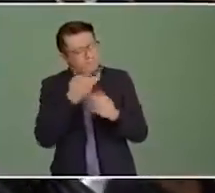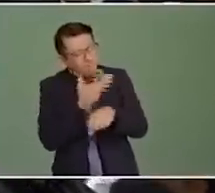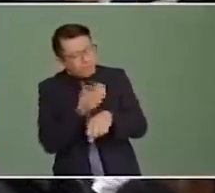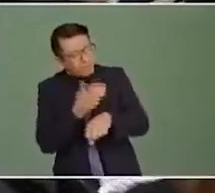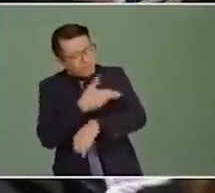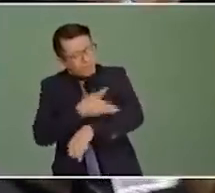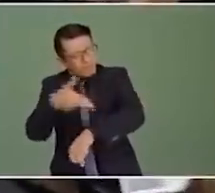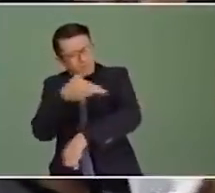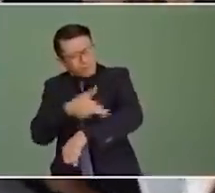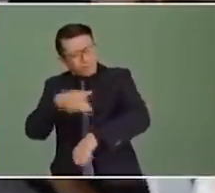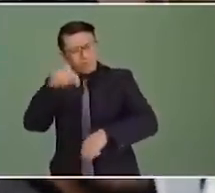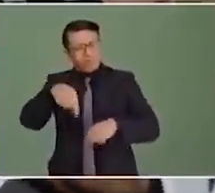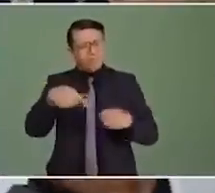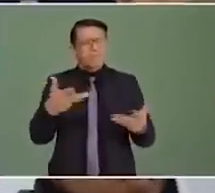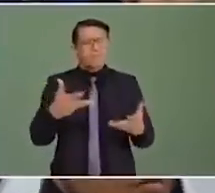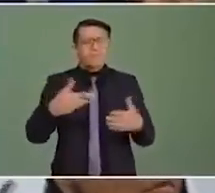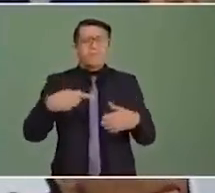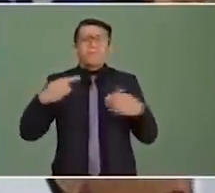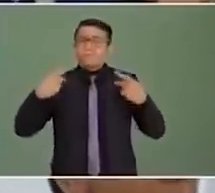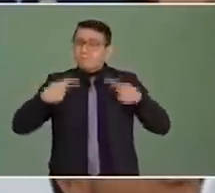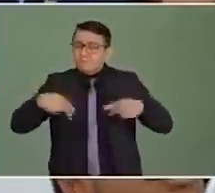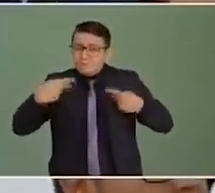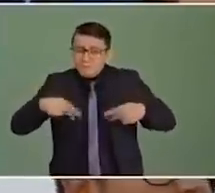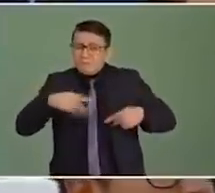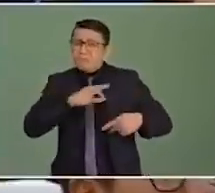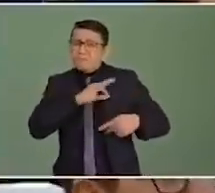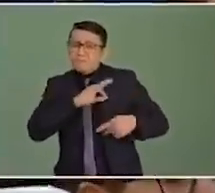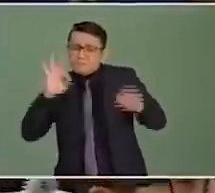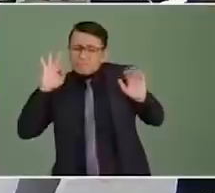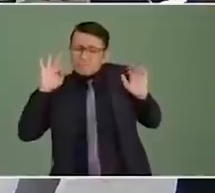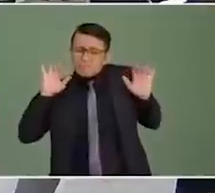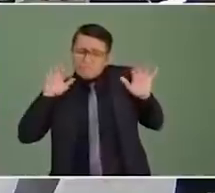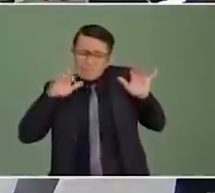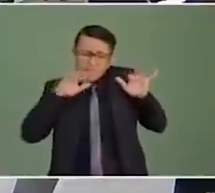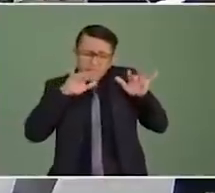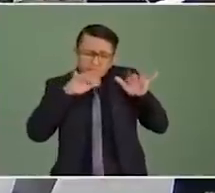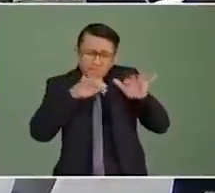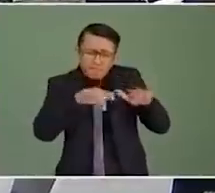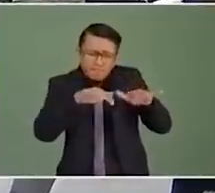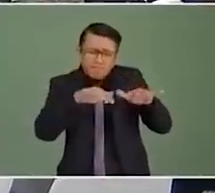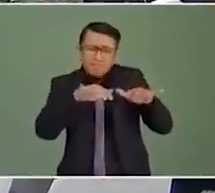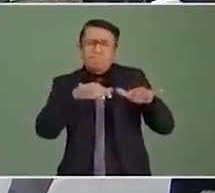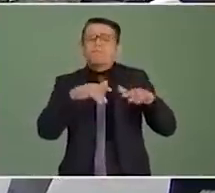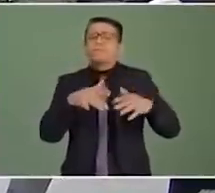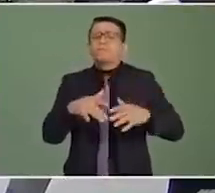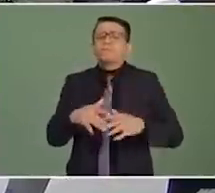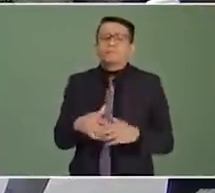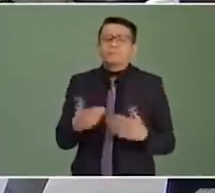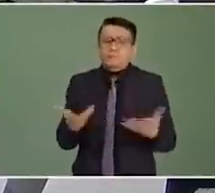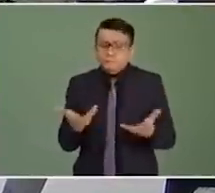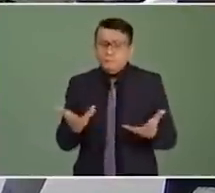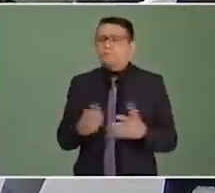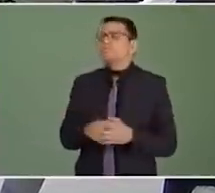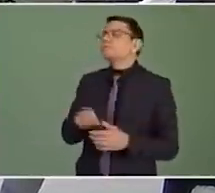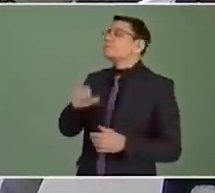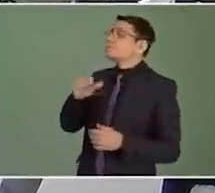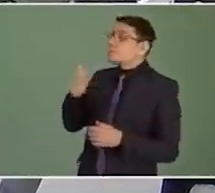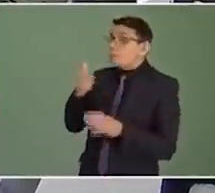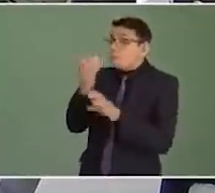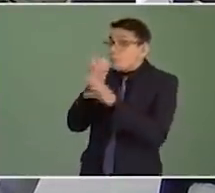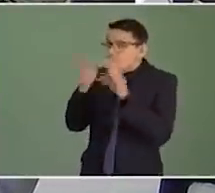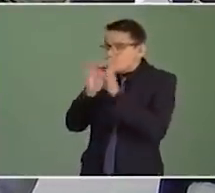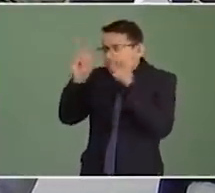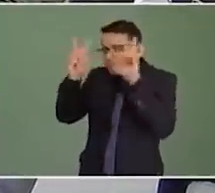con la que pudieran reforzar las medidas aquí en el estado entre otras cosas hace falta tener más